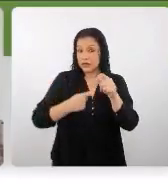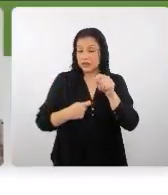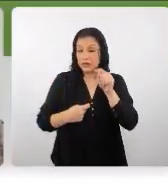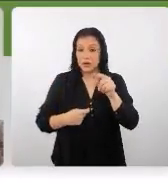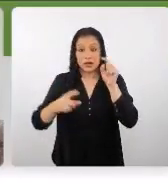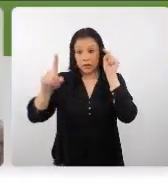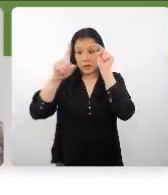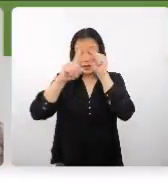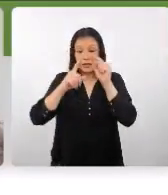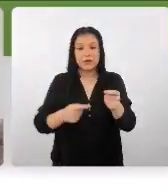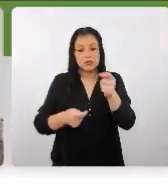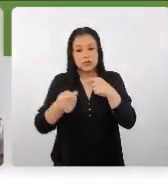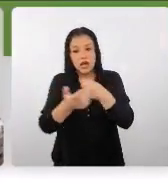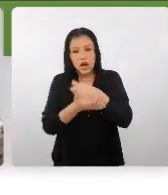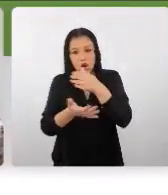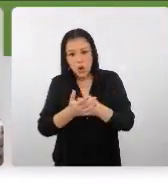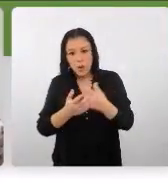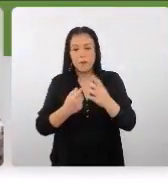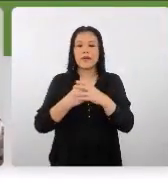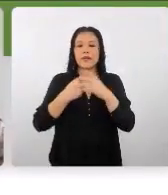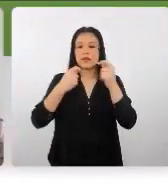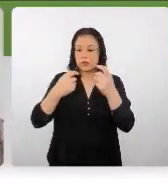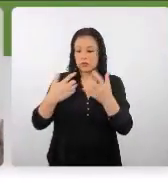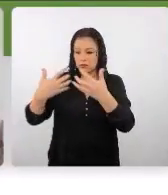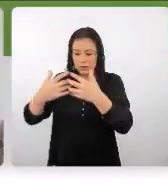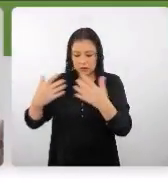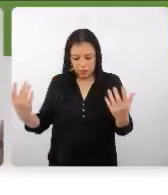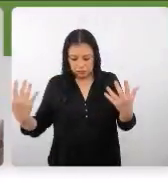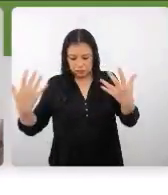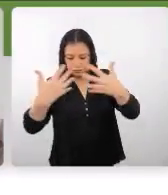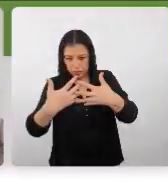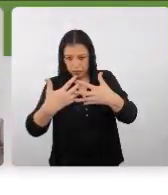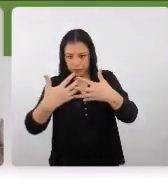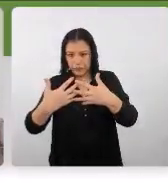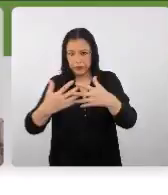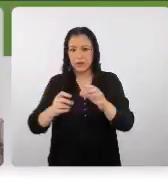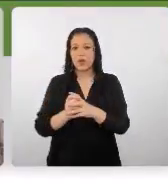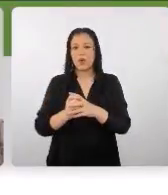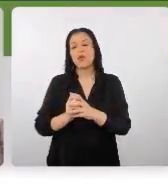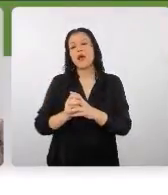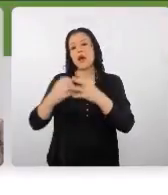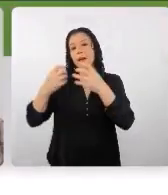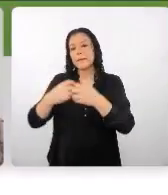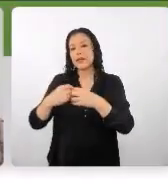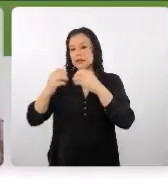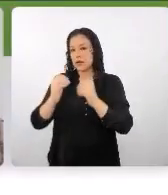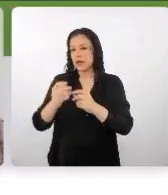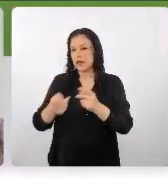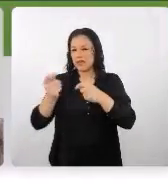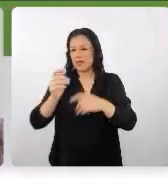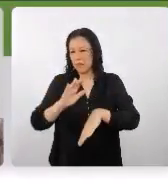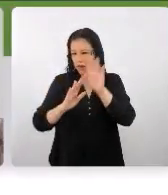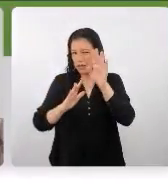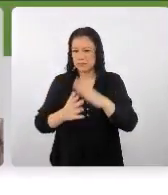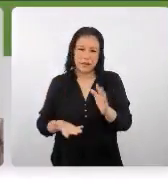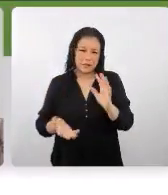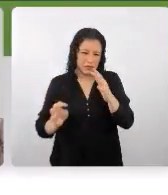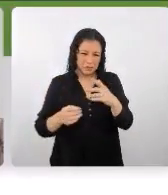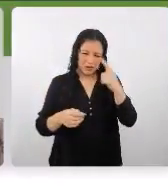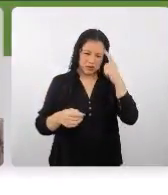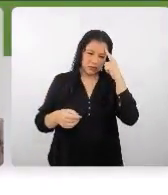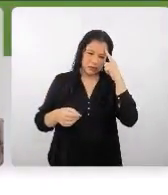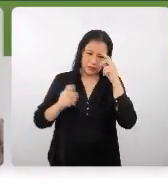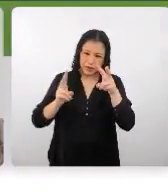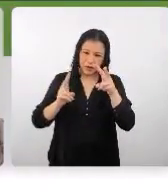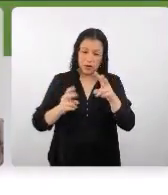es una negociación tour operador con tour operador o tour operador con agencia mayorista. Para tenerlo un poco en cuenta